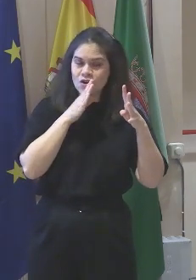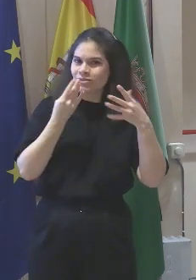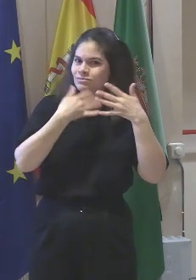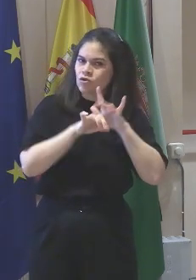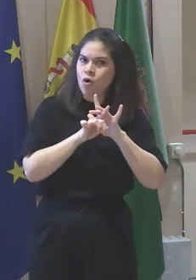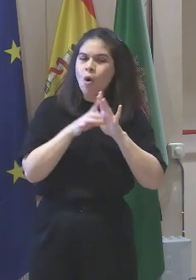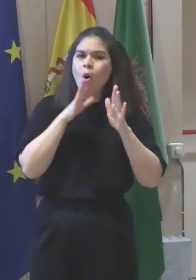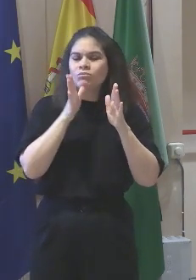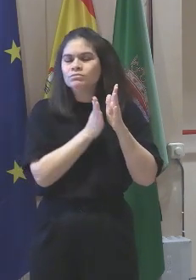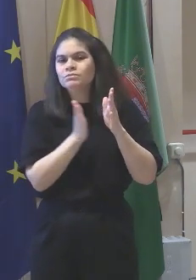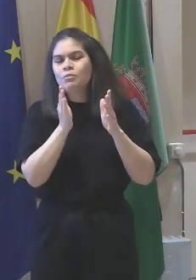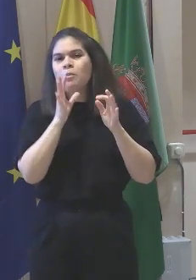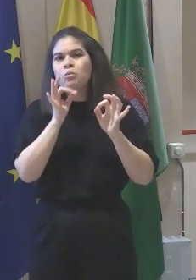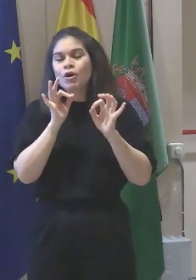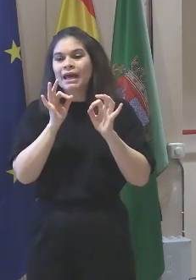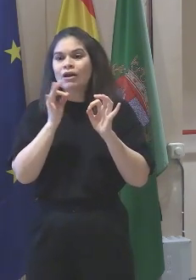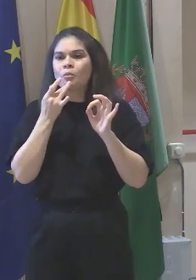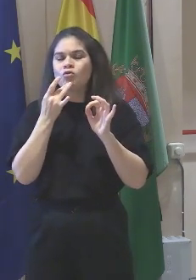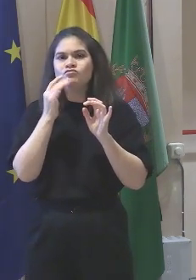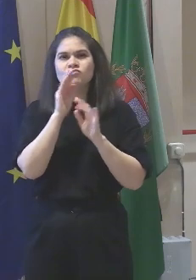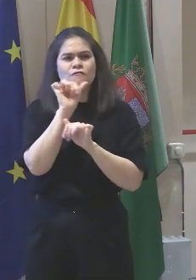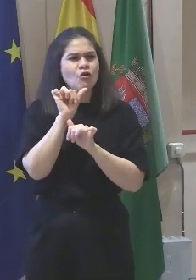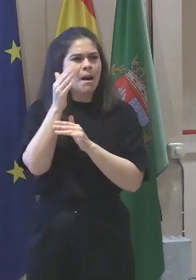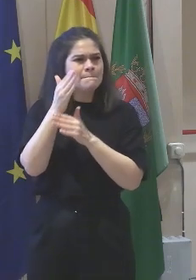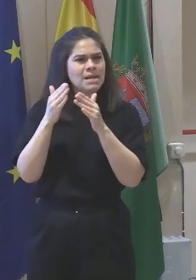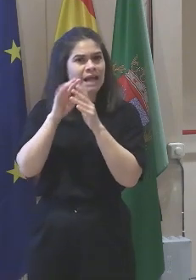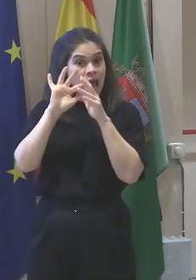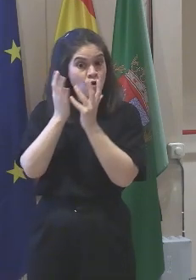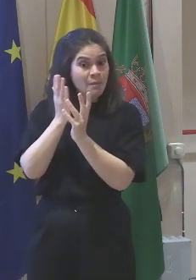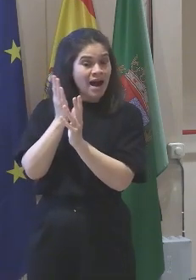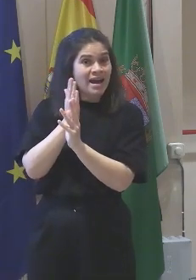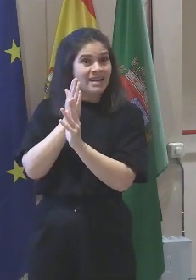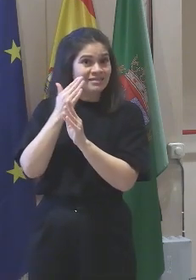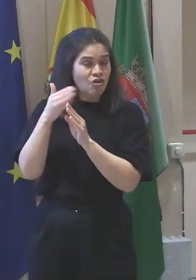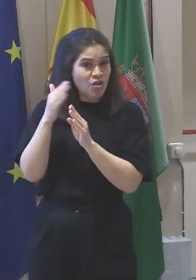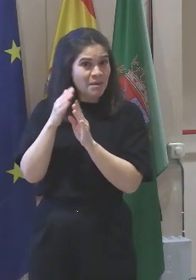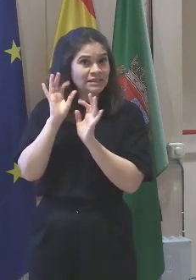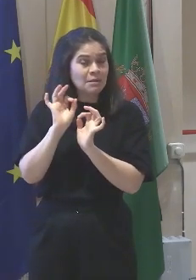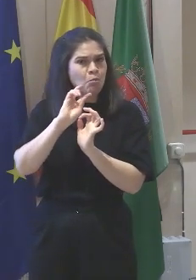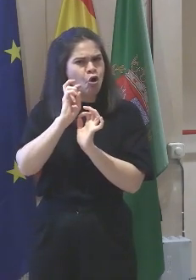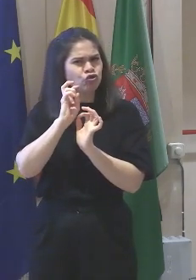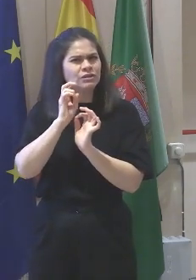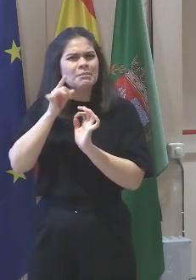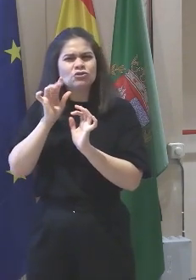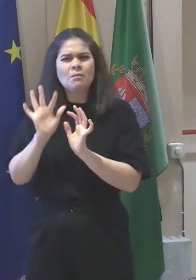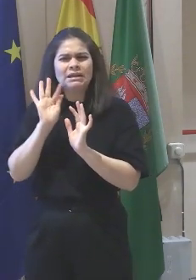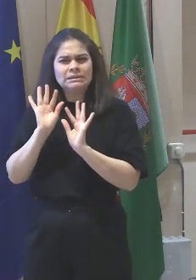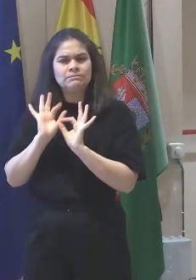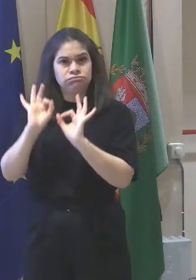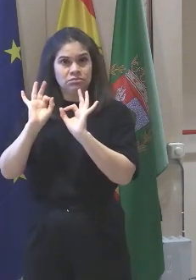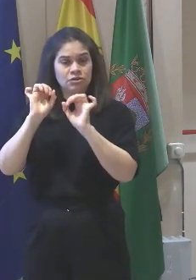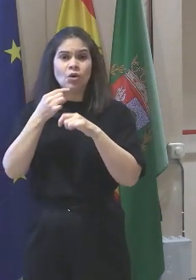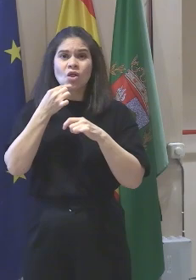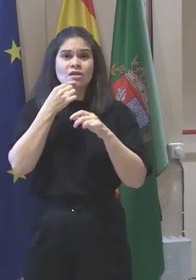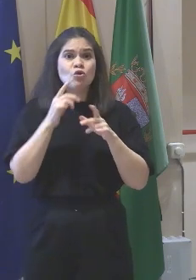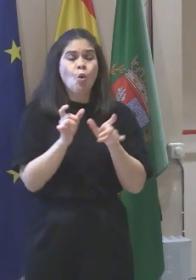porque parcialmente engloban los demás, por un lado, y por otro lado son un poquito más inespecíficos, ¿vale? Con lo cual, cuando hablamos de autoinmunidad